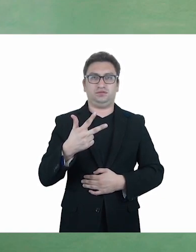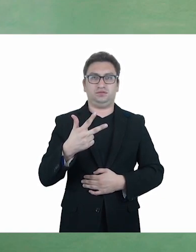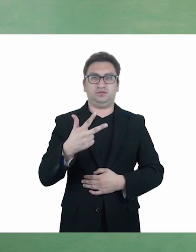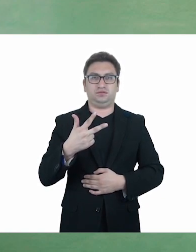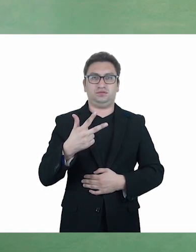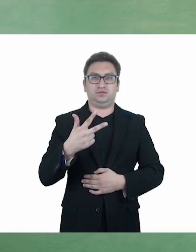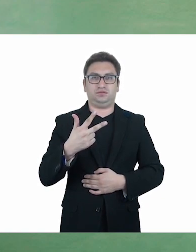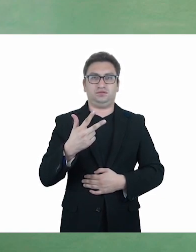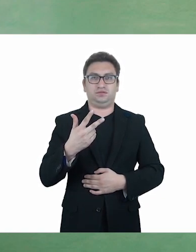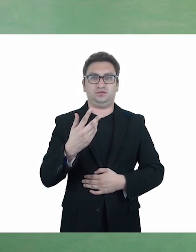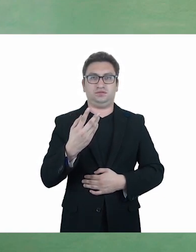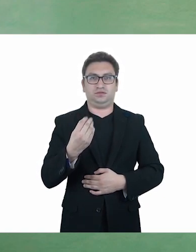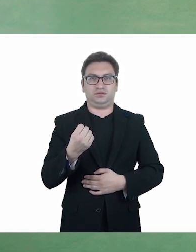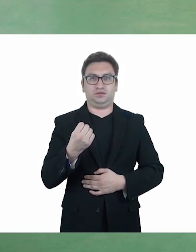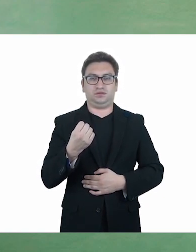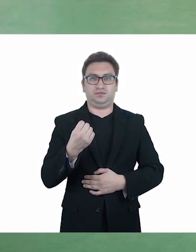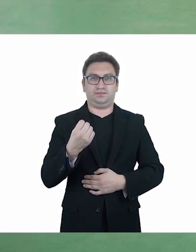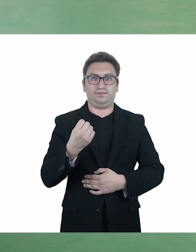8,